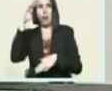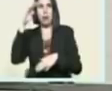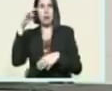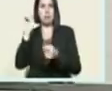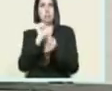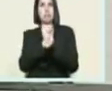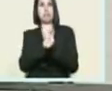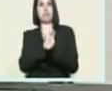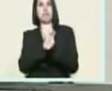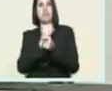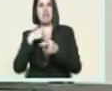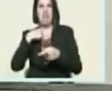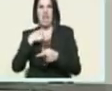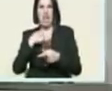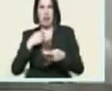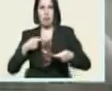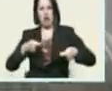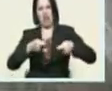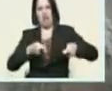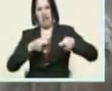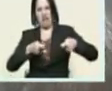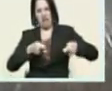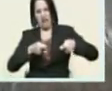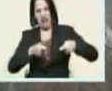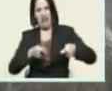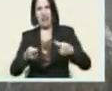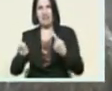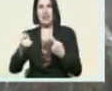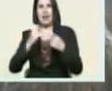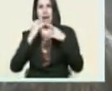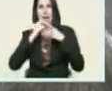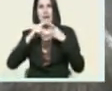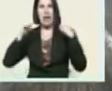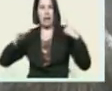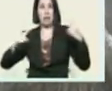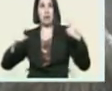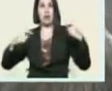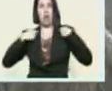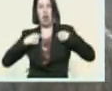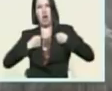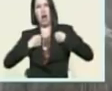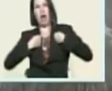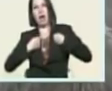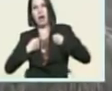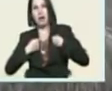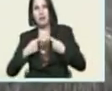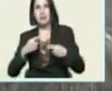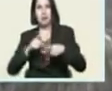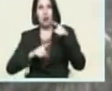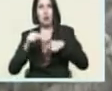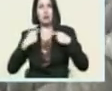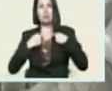él estuviera con cables de electricidad en el cuerpo y me ponía...